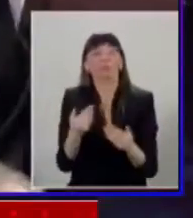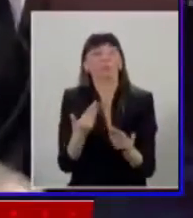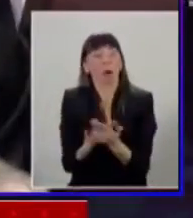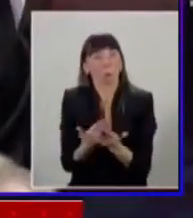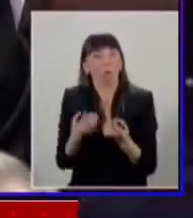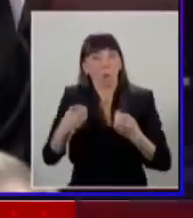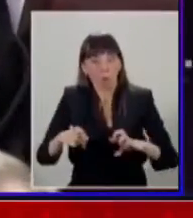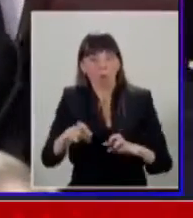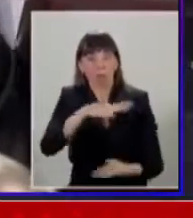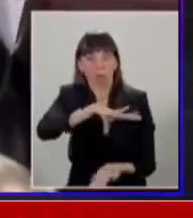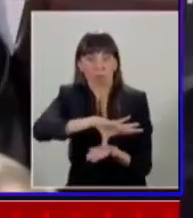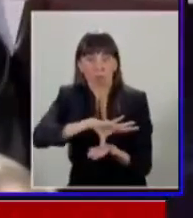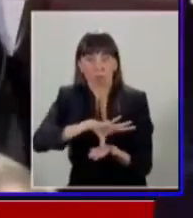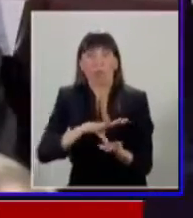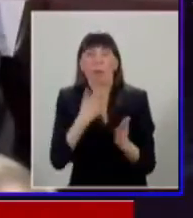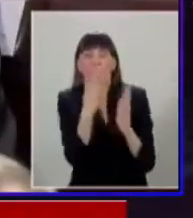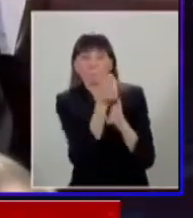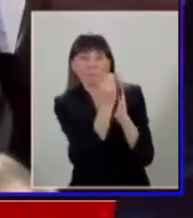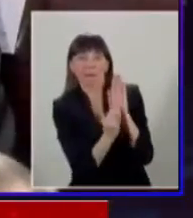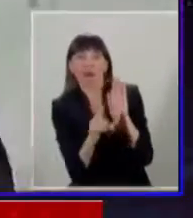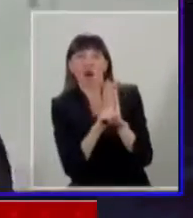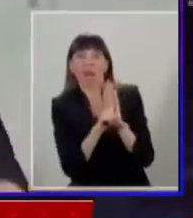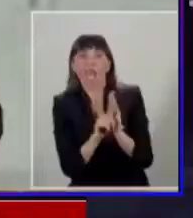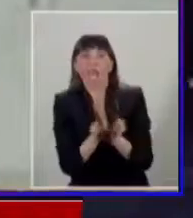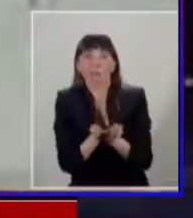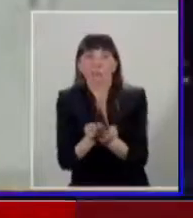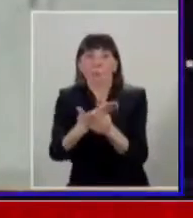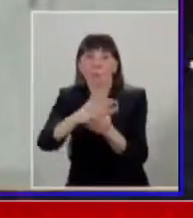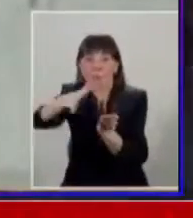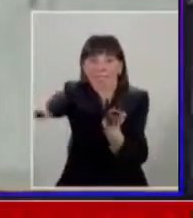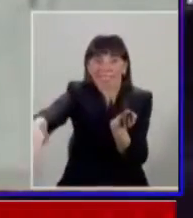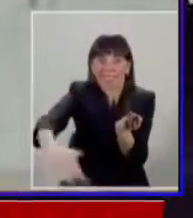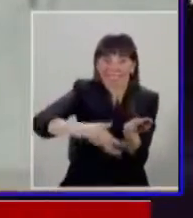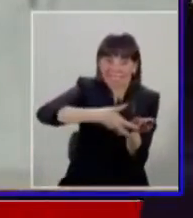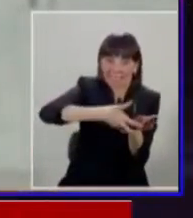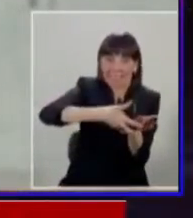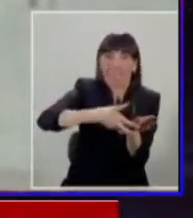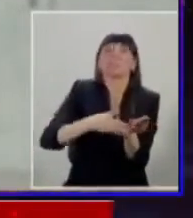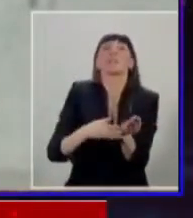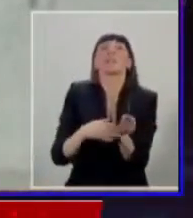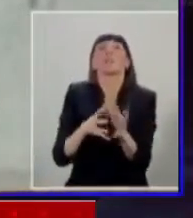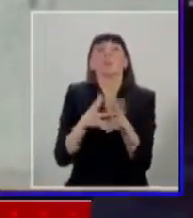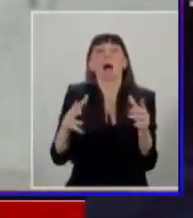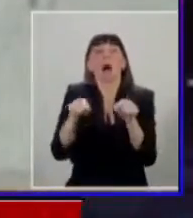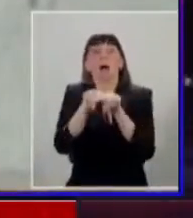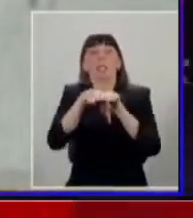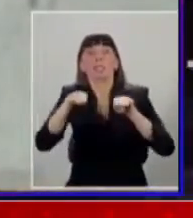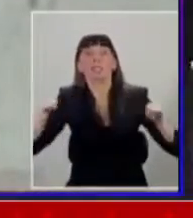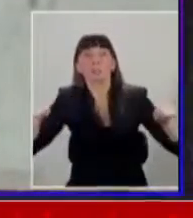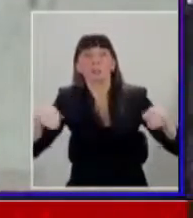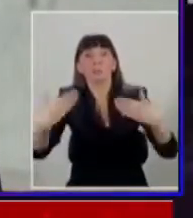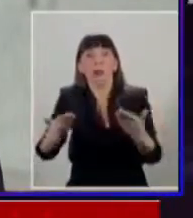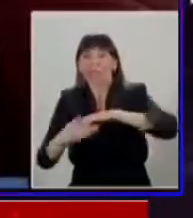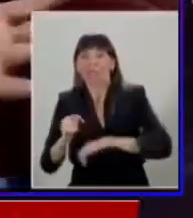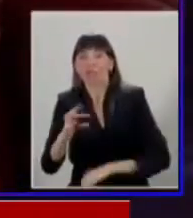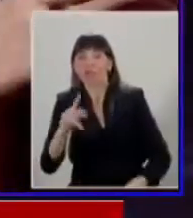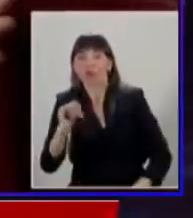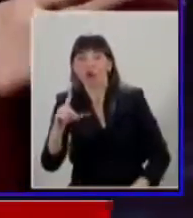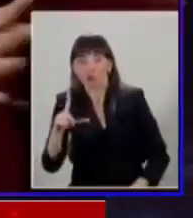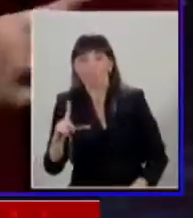última cuenta pública da cuenta de lo que efectivamente logra realizar este gobierno y su proyección política hacia futuro